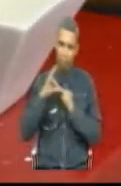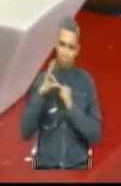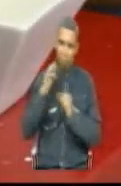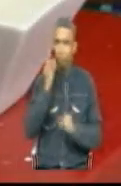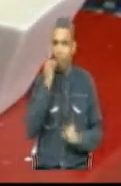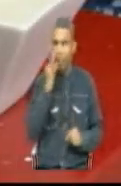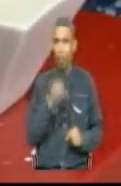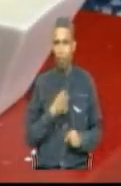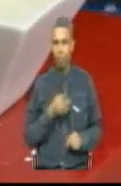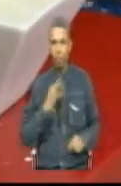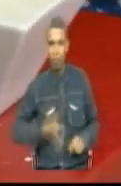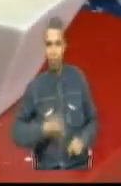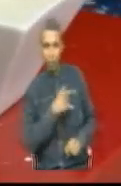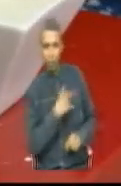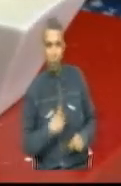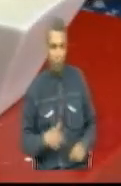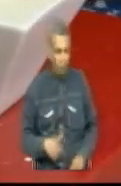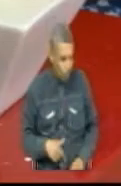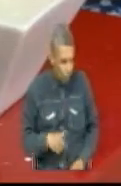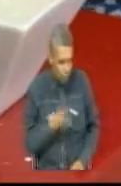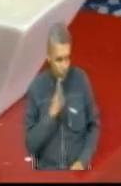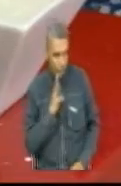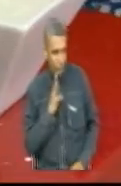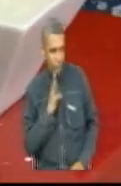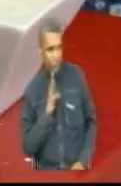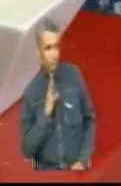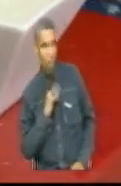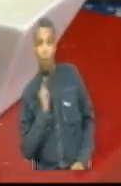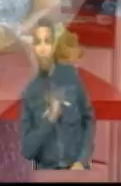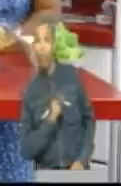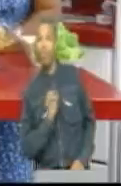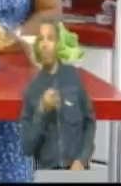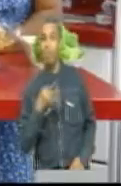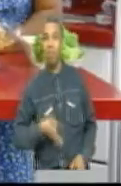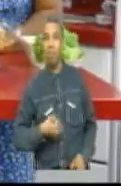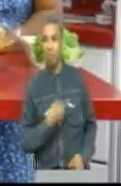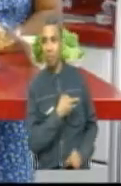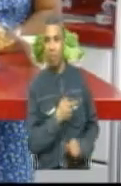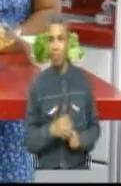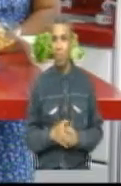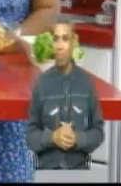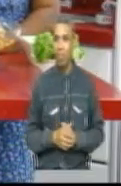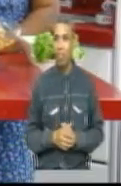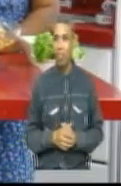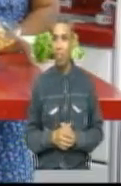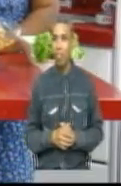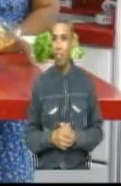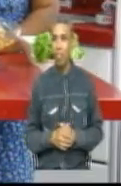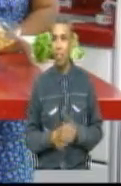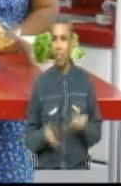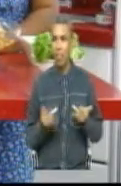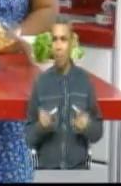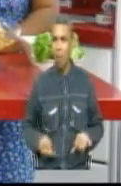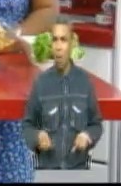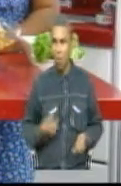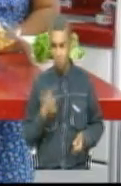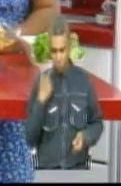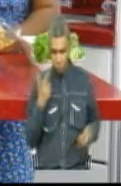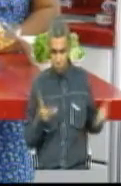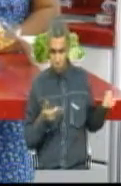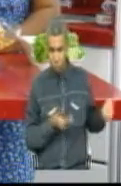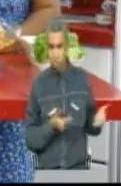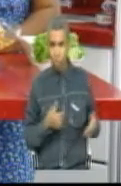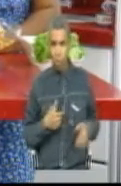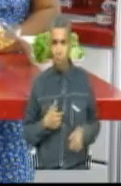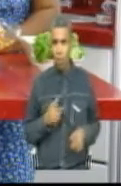solamente bueno y precisamente con lo que estamos viendo en estos momentos en pantallas de oficina que no quisiera que nunca había visto